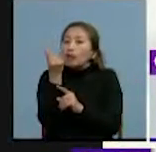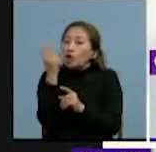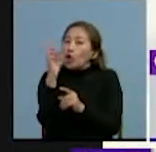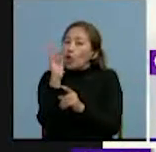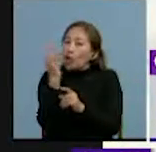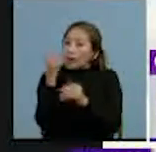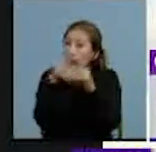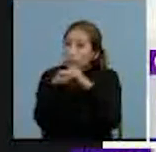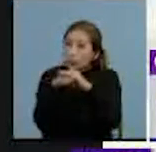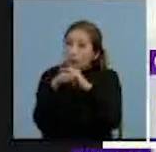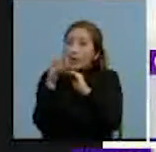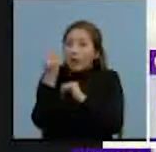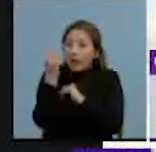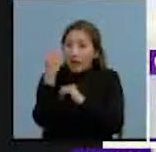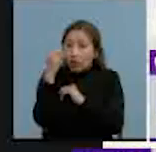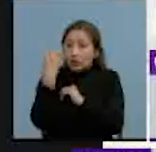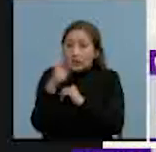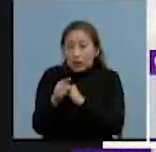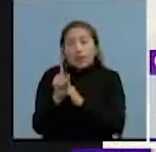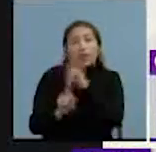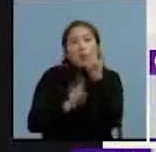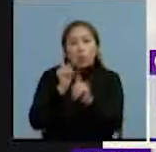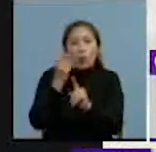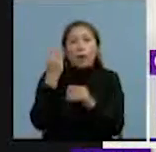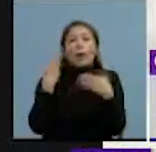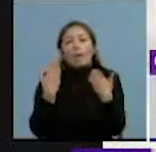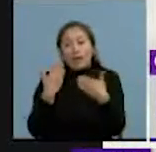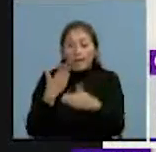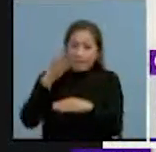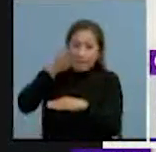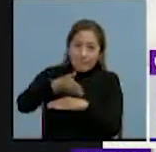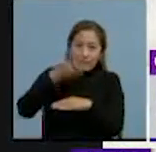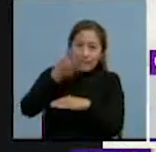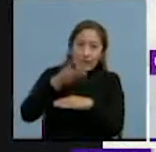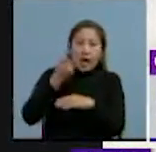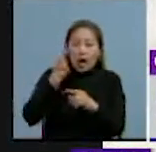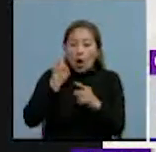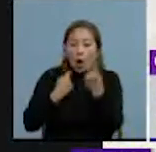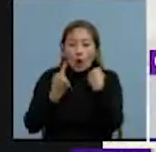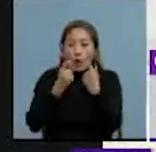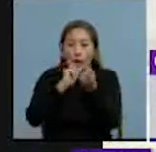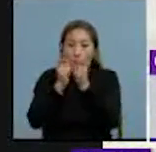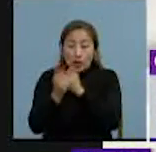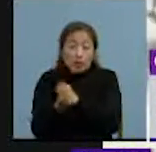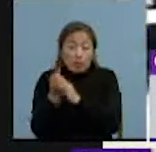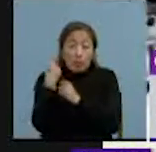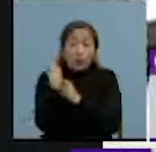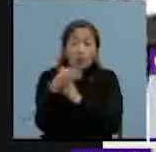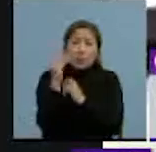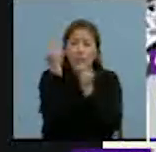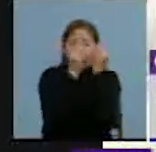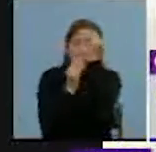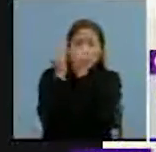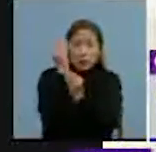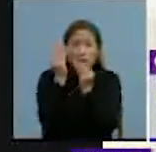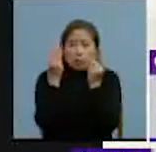o si no, son clientes premium en algunos bancos que pueden realizar esta operación. Pero la preocupación no es solamente